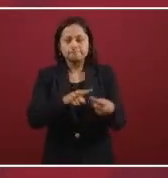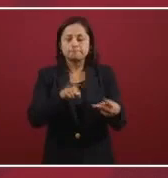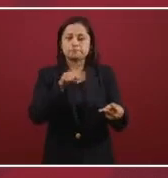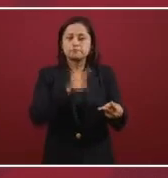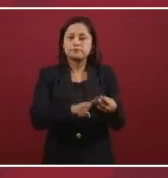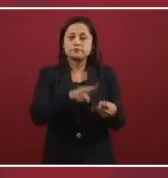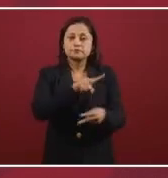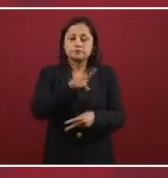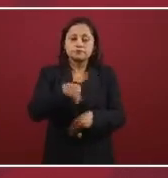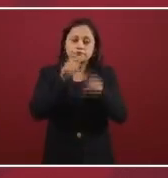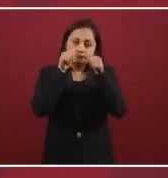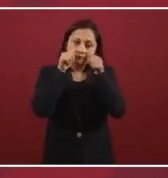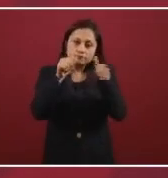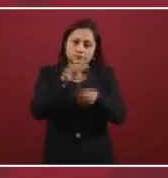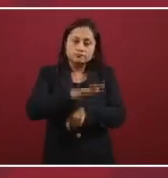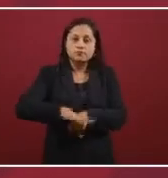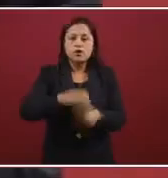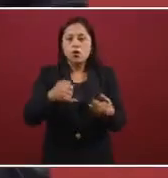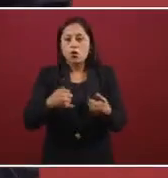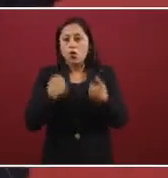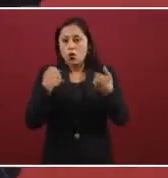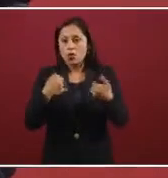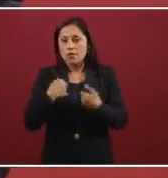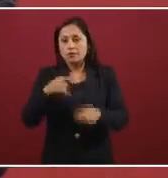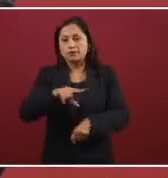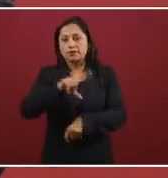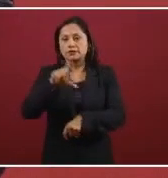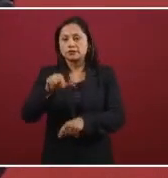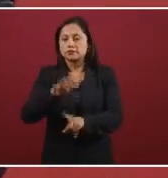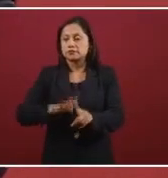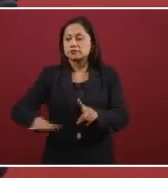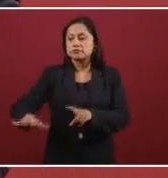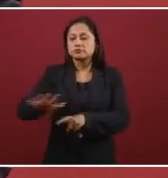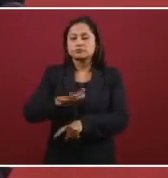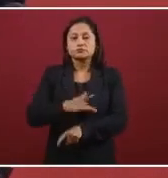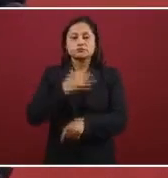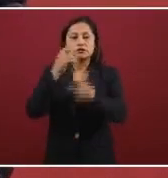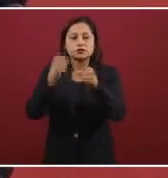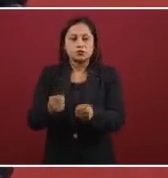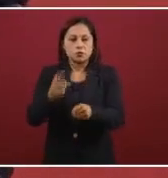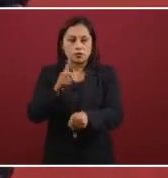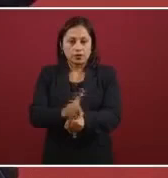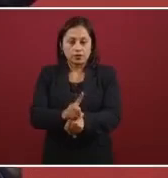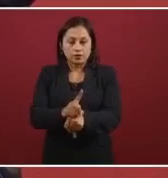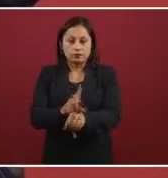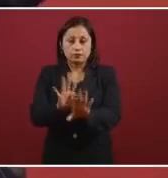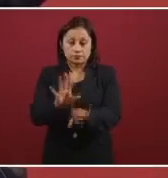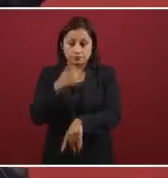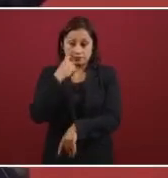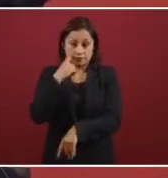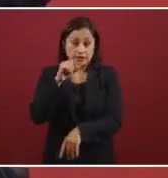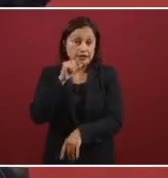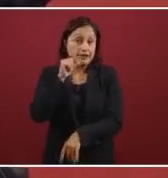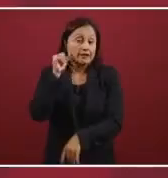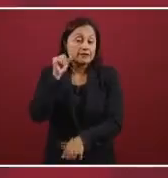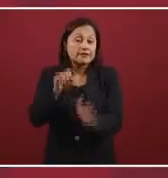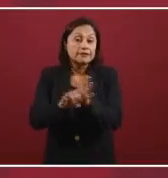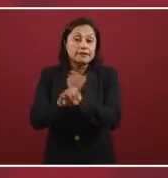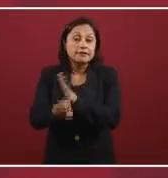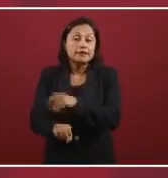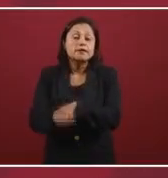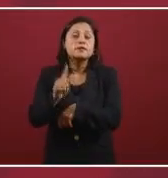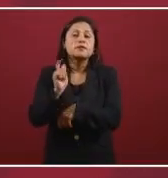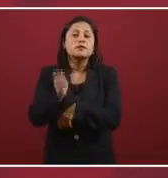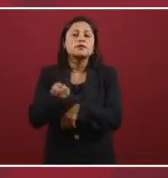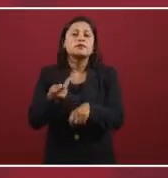organizando todo lo que tiene que ver con la seguridad pública. Ayer, por ejemplo, ya se notó